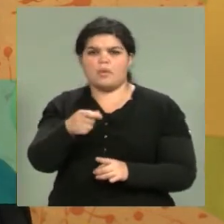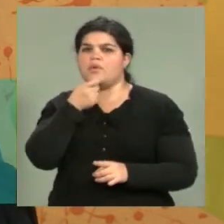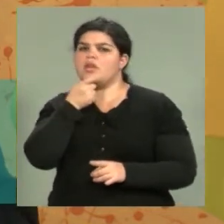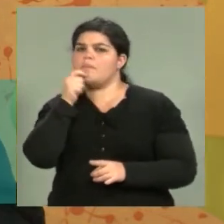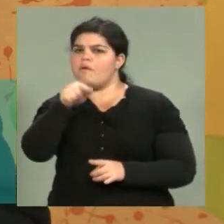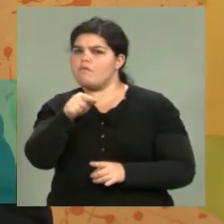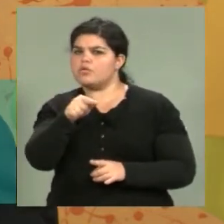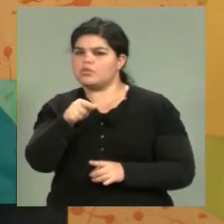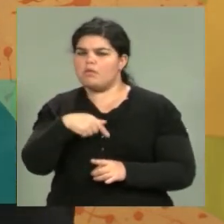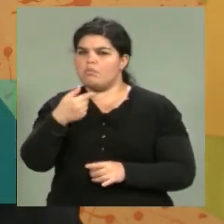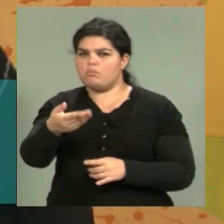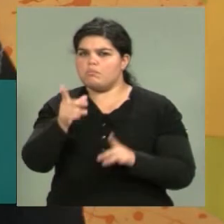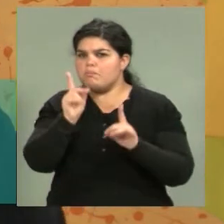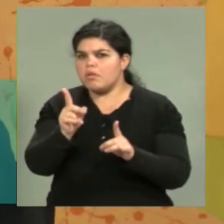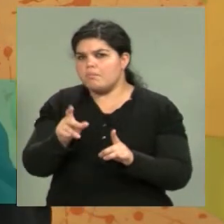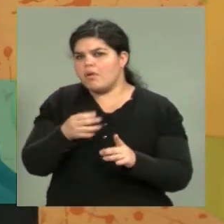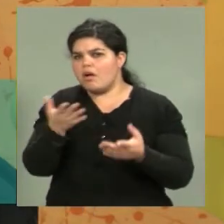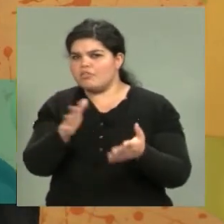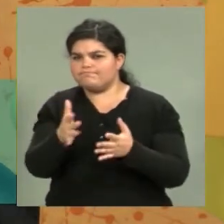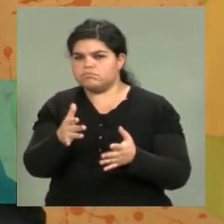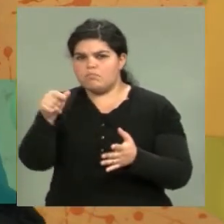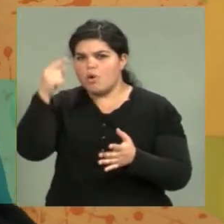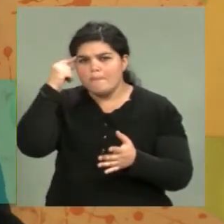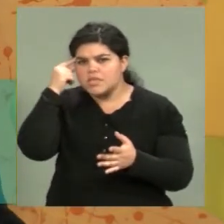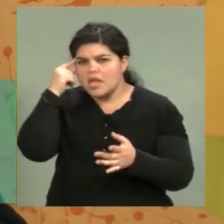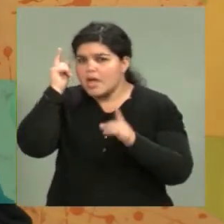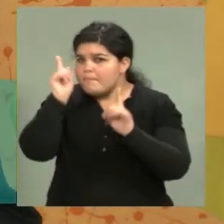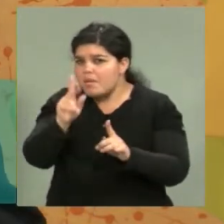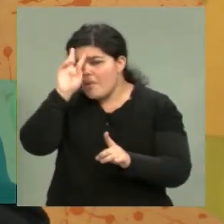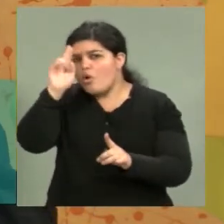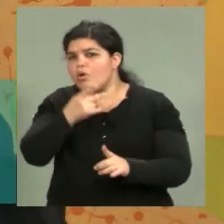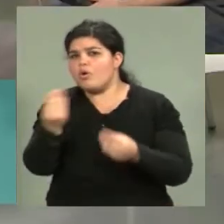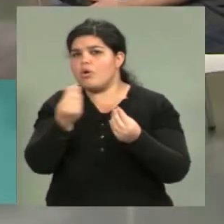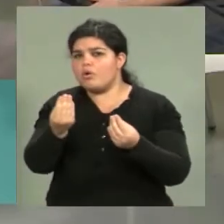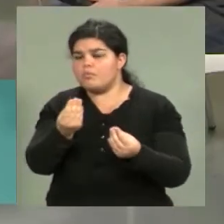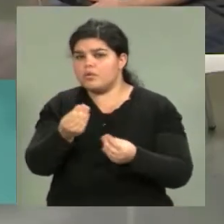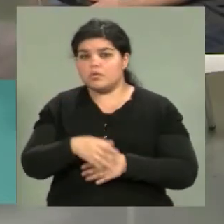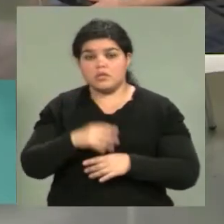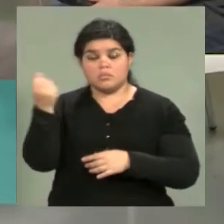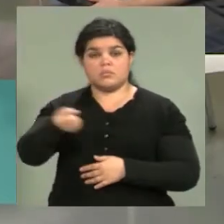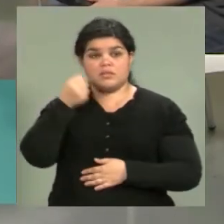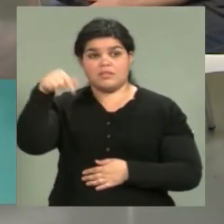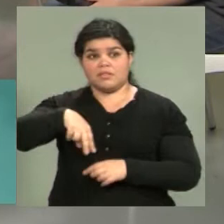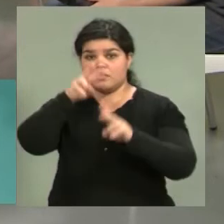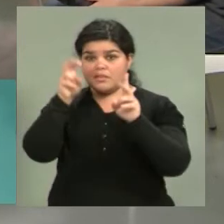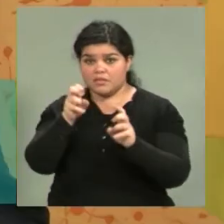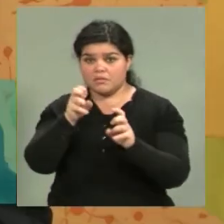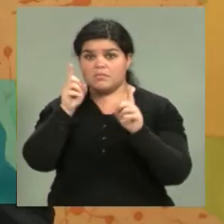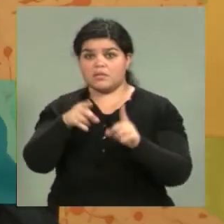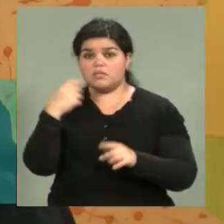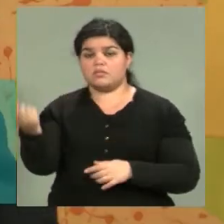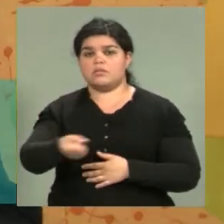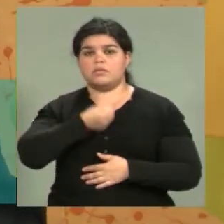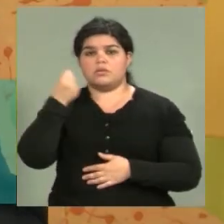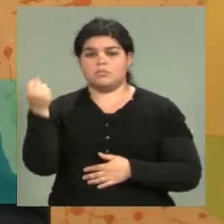sé si pensás lo mismo, o sea, pongámonos, y felicito a la producción del programa, que estos temas entren también, porque son temas